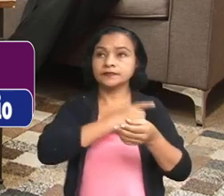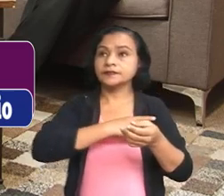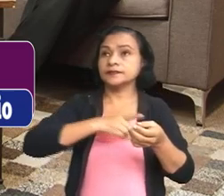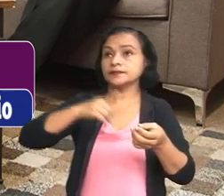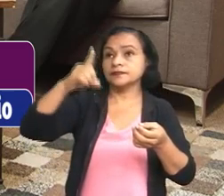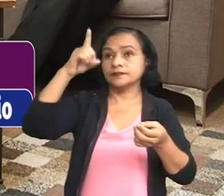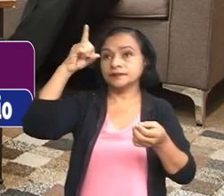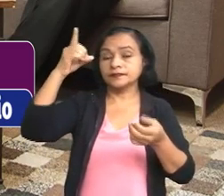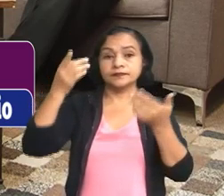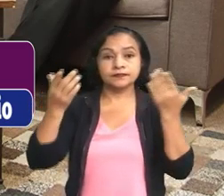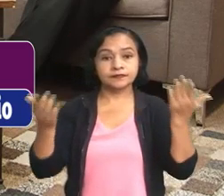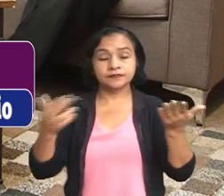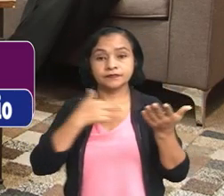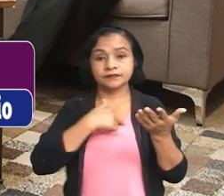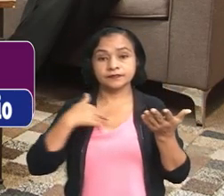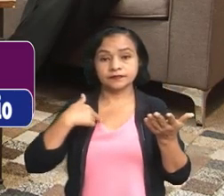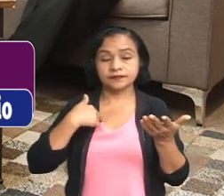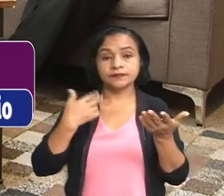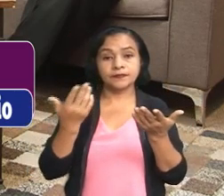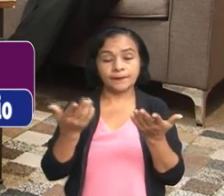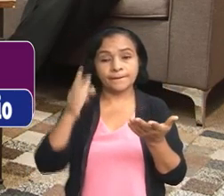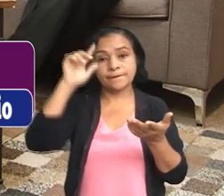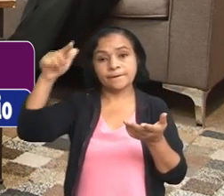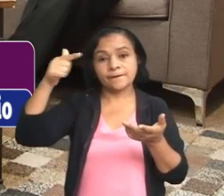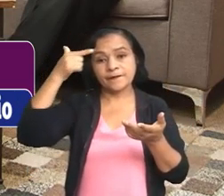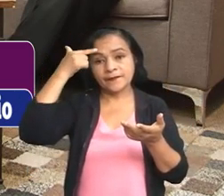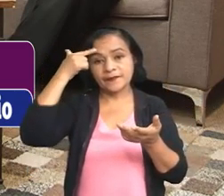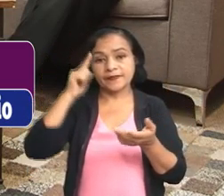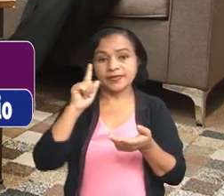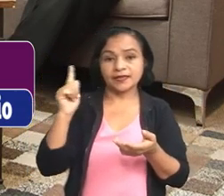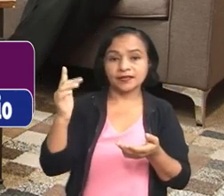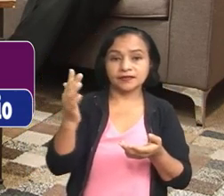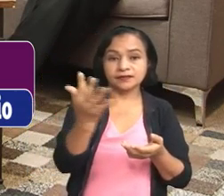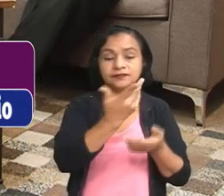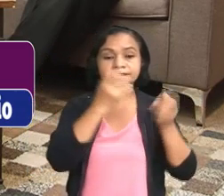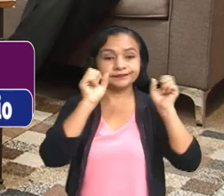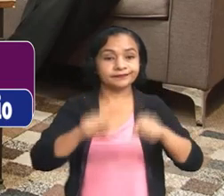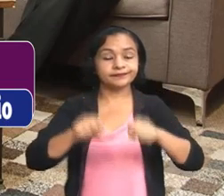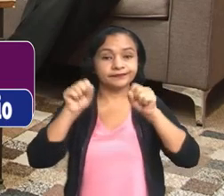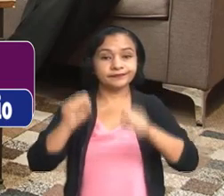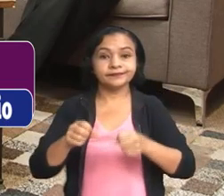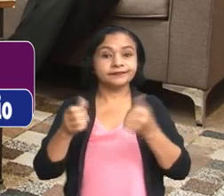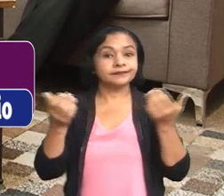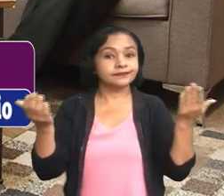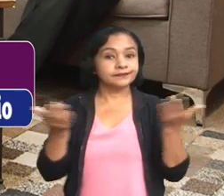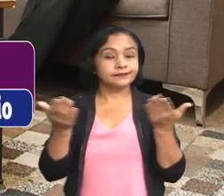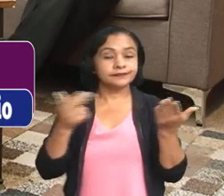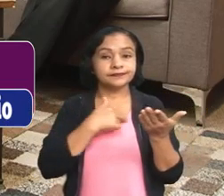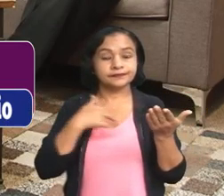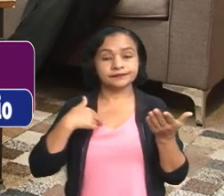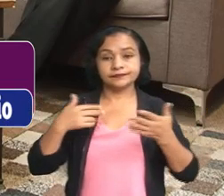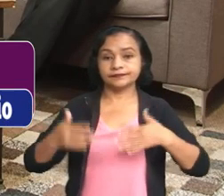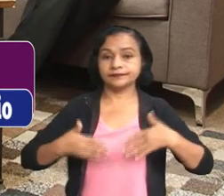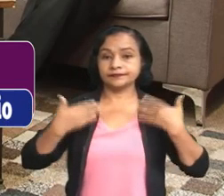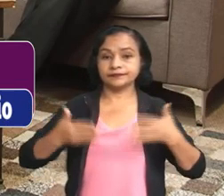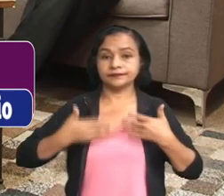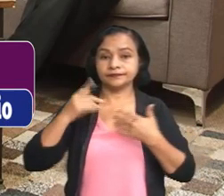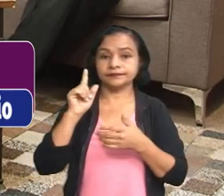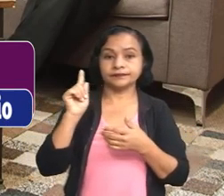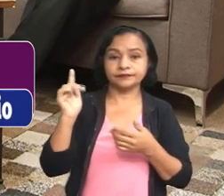también que pone a las manos del gobierno todas estas posibilidades, es que se goza hoy de todos